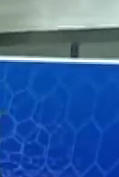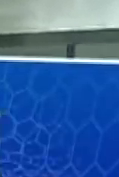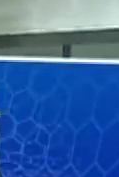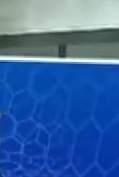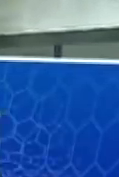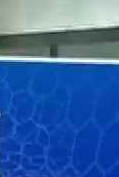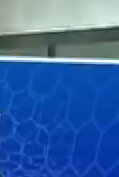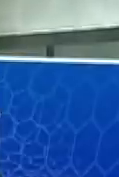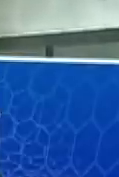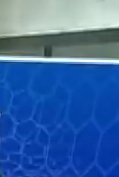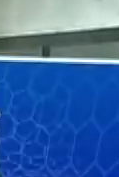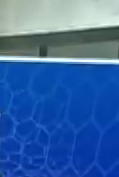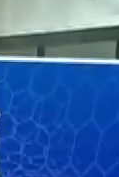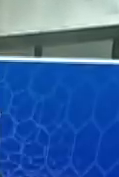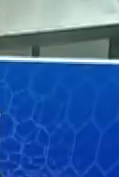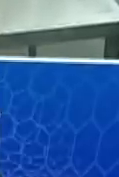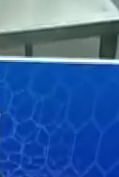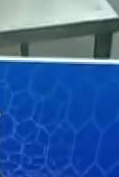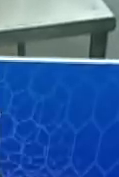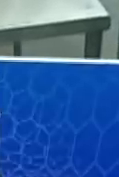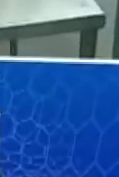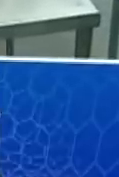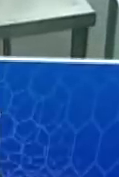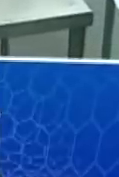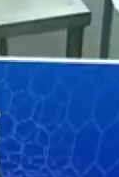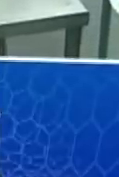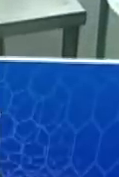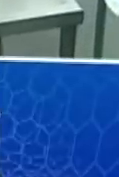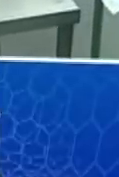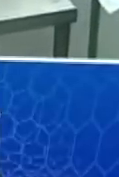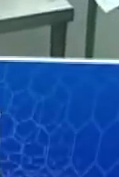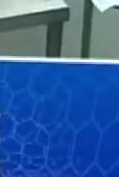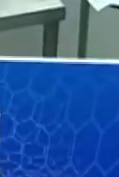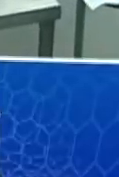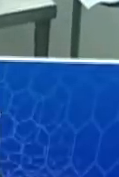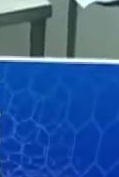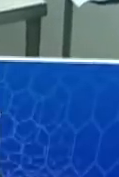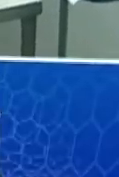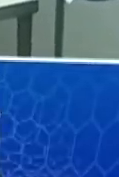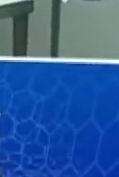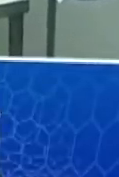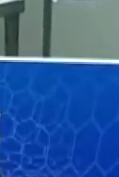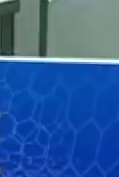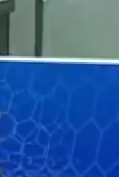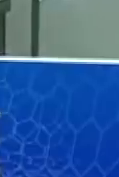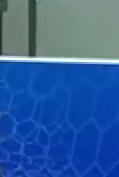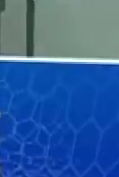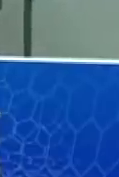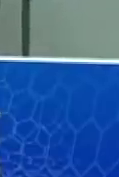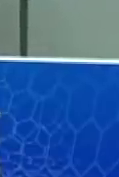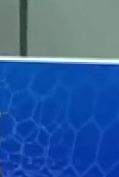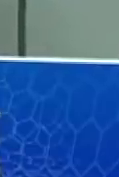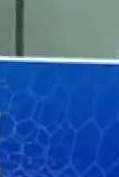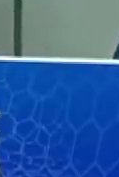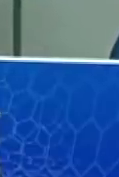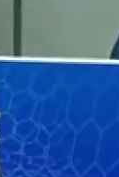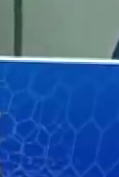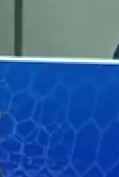limpiecito, bonito, cuidar todo, mantenimiento, cuidado, con